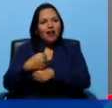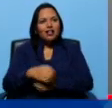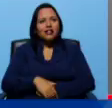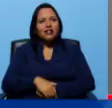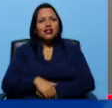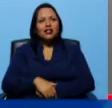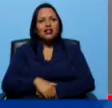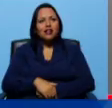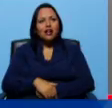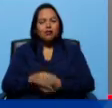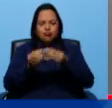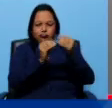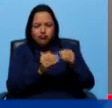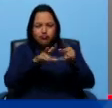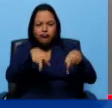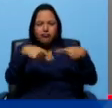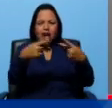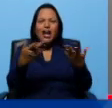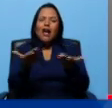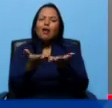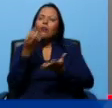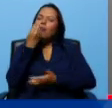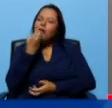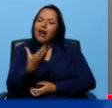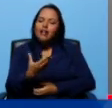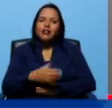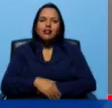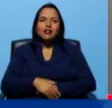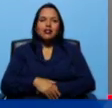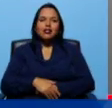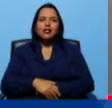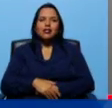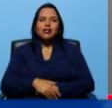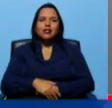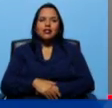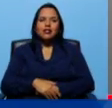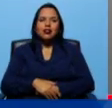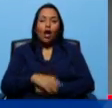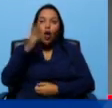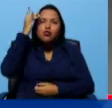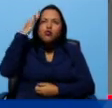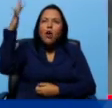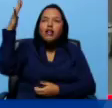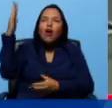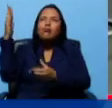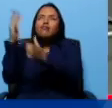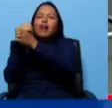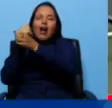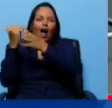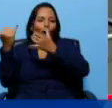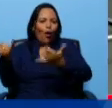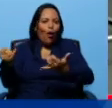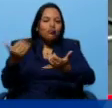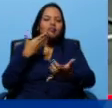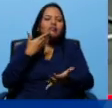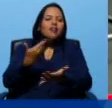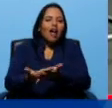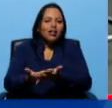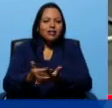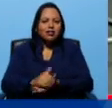por la remodelación de mi escuela bella, que era un sueño que todos teníamos.